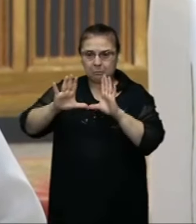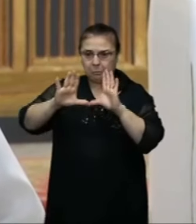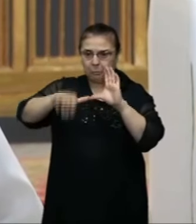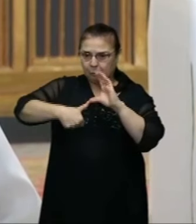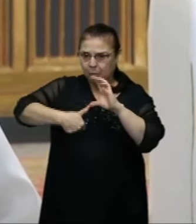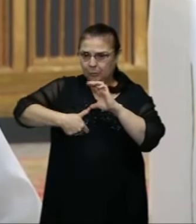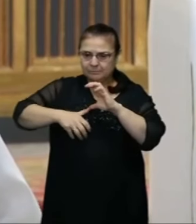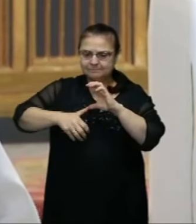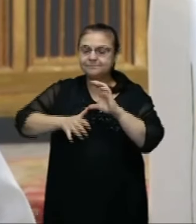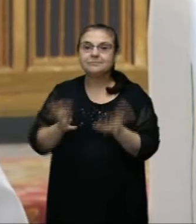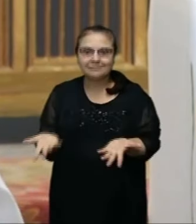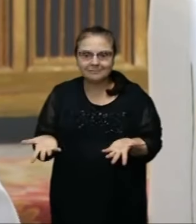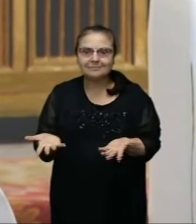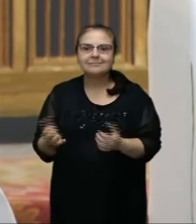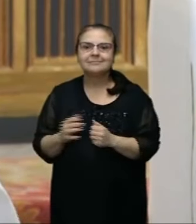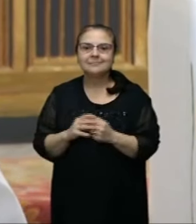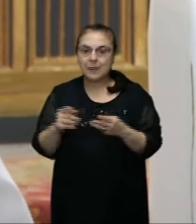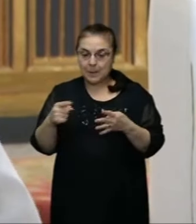ser verdadera.